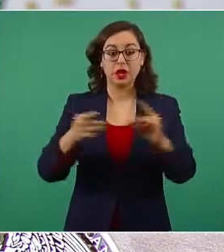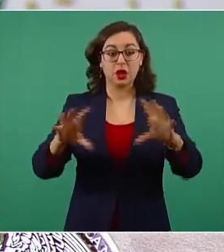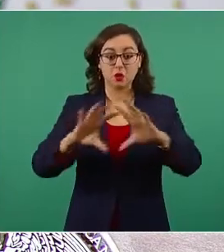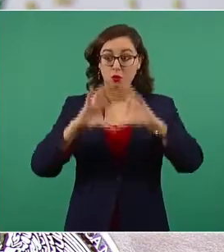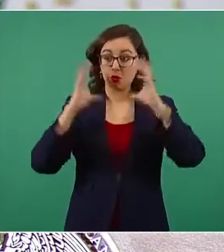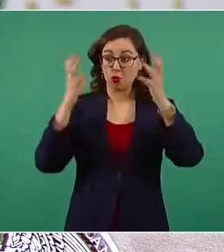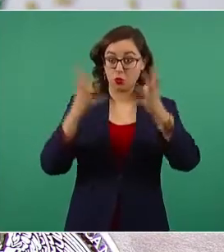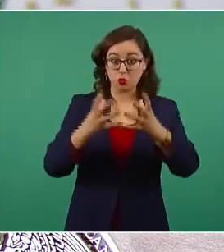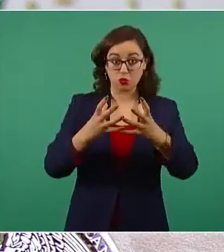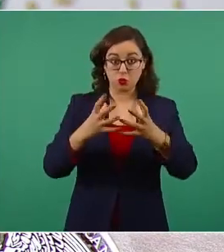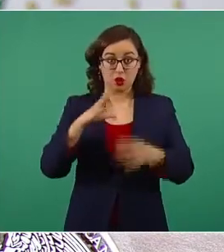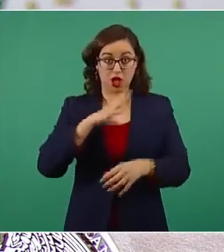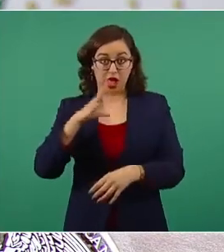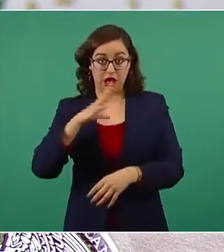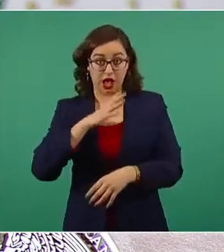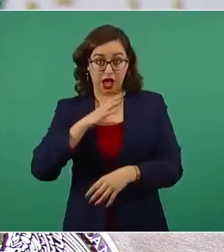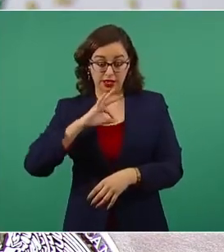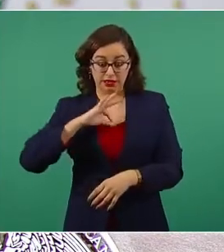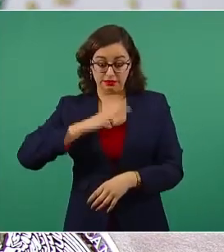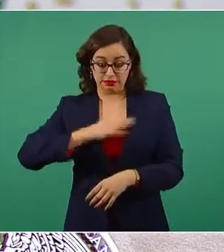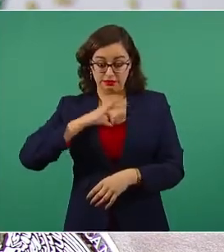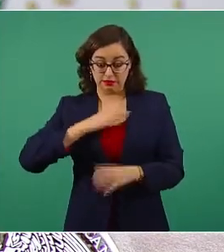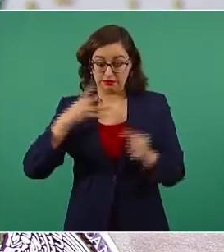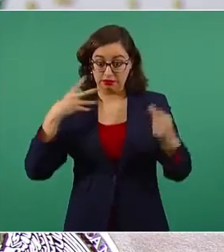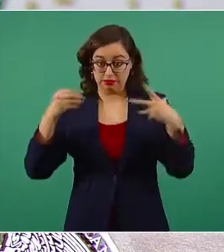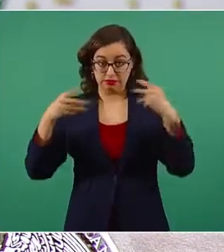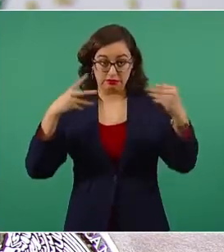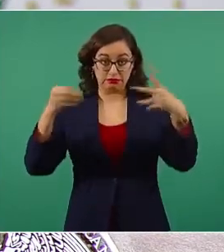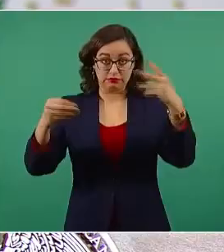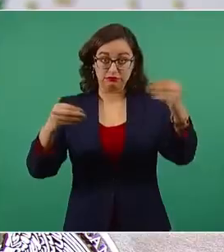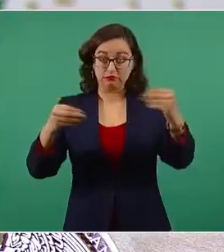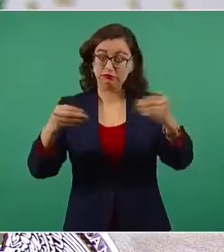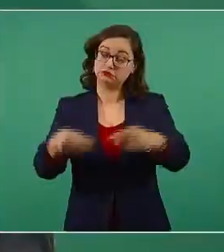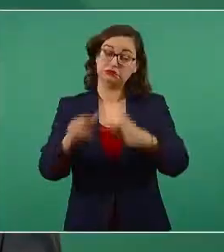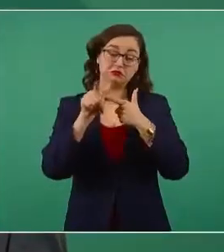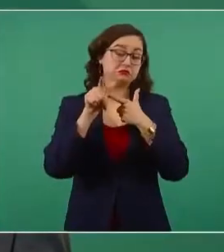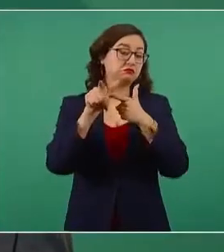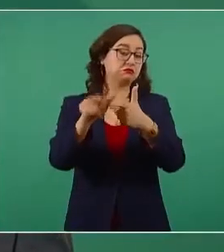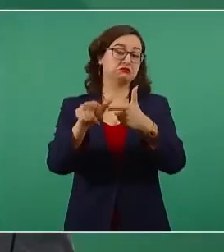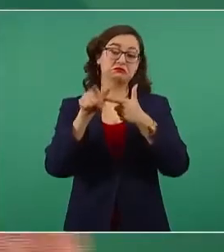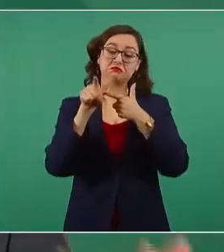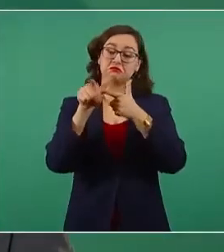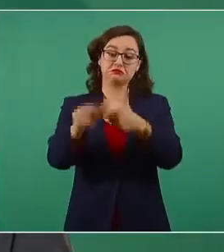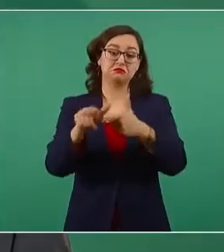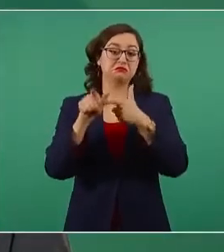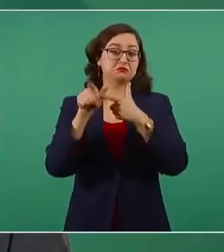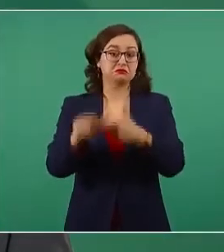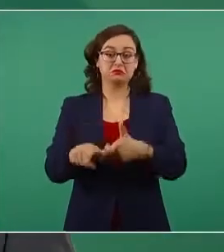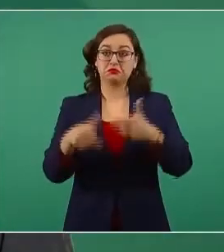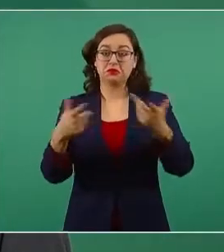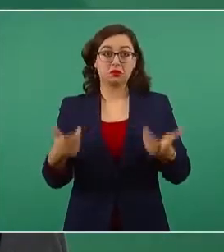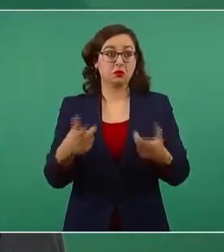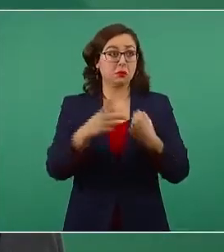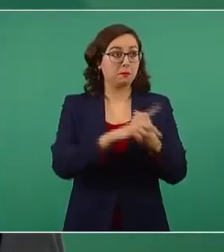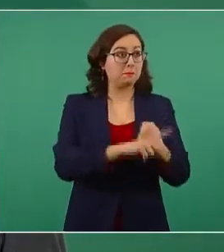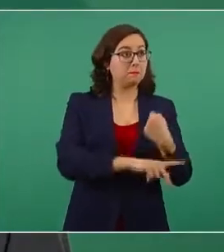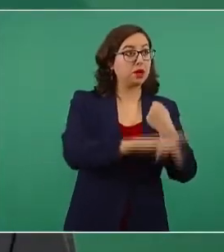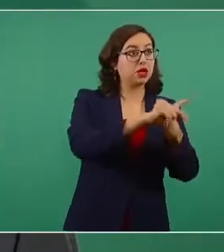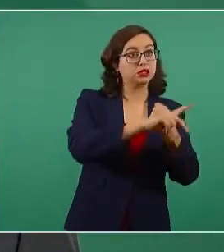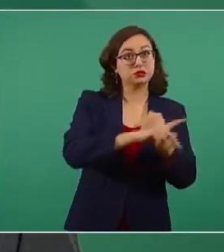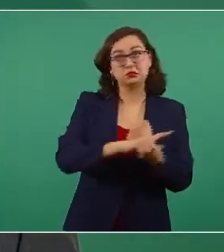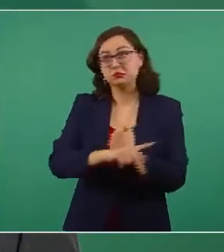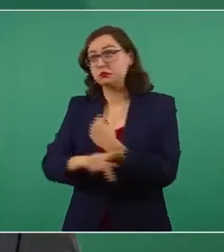puede existir en cualquier país. Entonces, la epidemia sigue en el mundo y en otros países, la región de